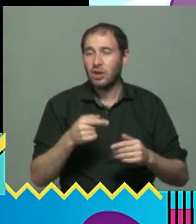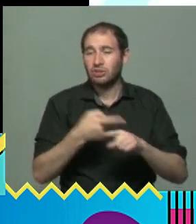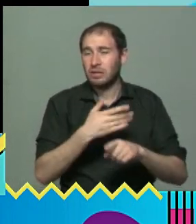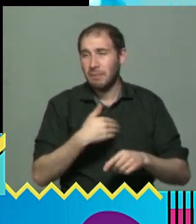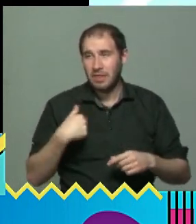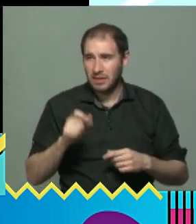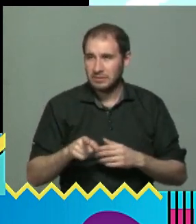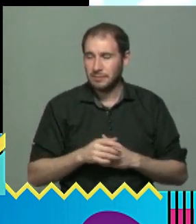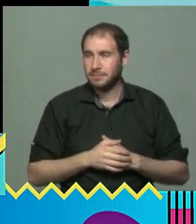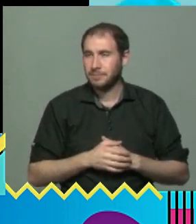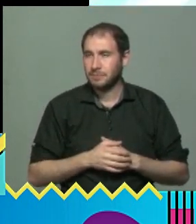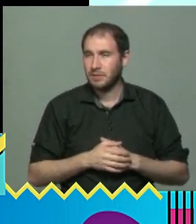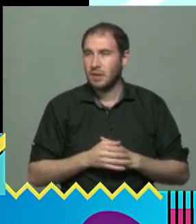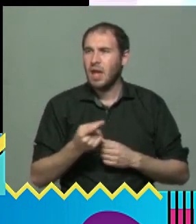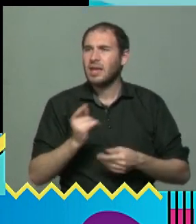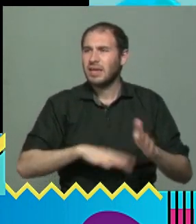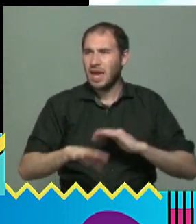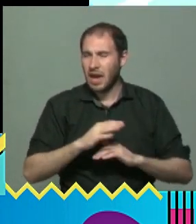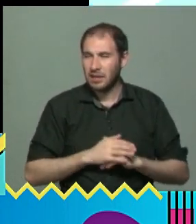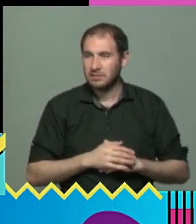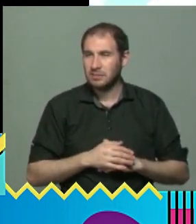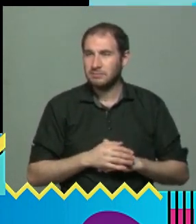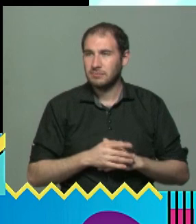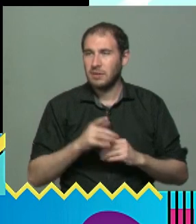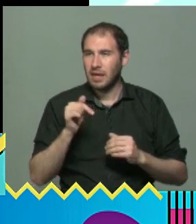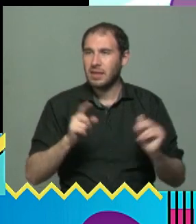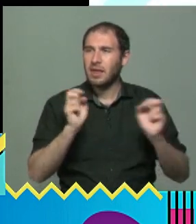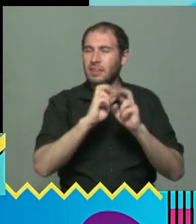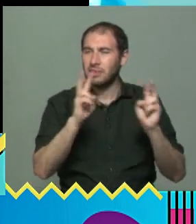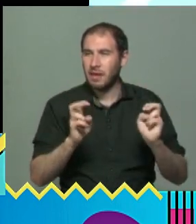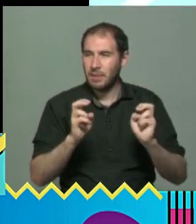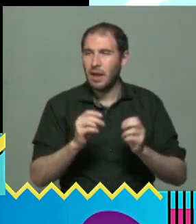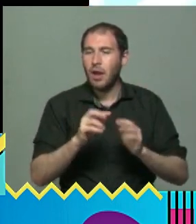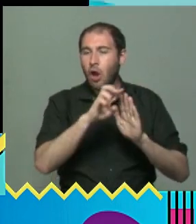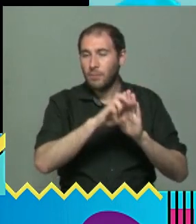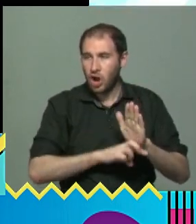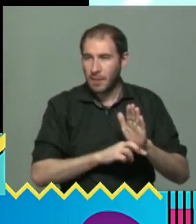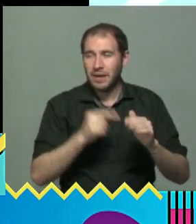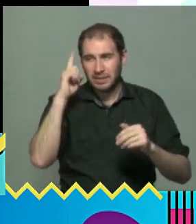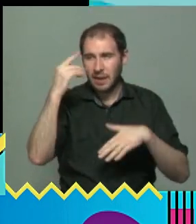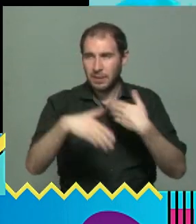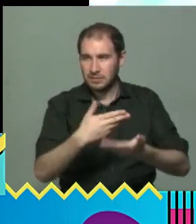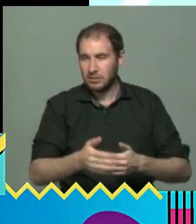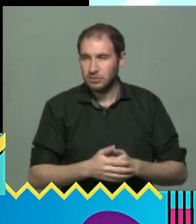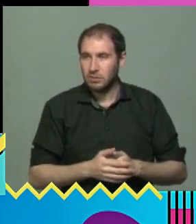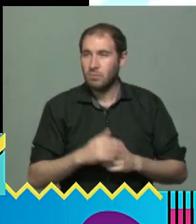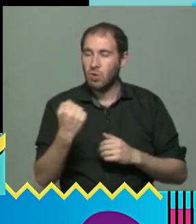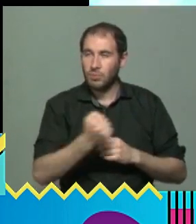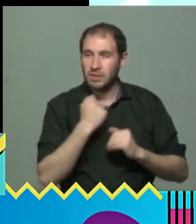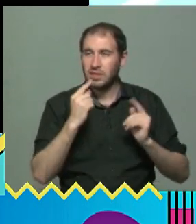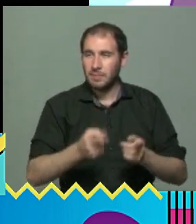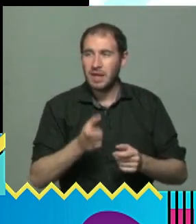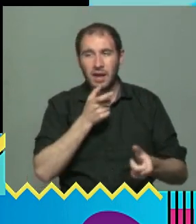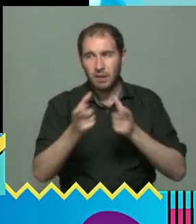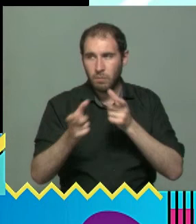mamá. Entonces, lo que tenemos que hacer fundamentalmente, Saulo, es este tema de programas de capacitación y fundamentalmente también dar